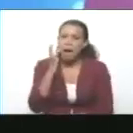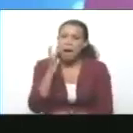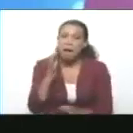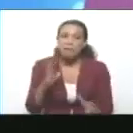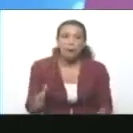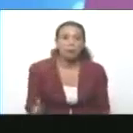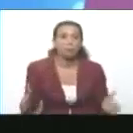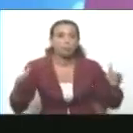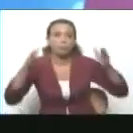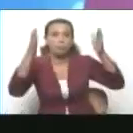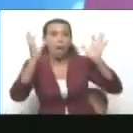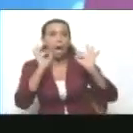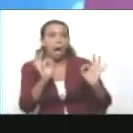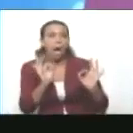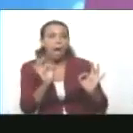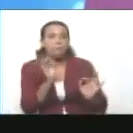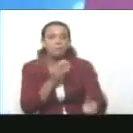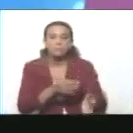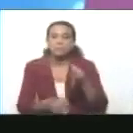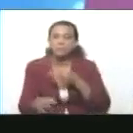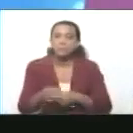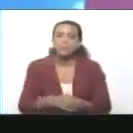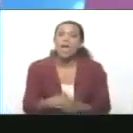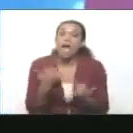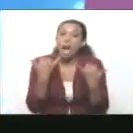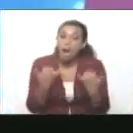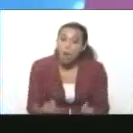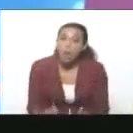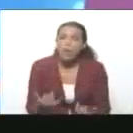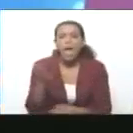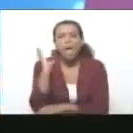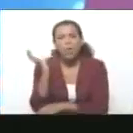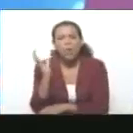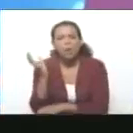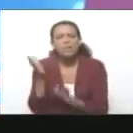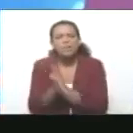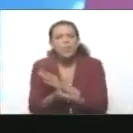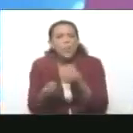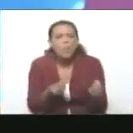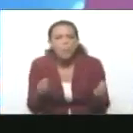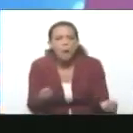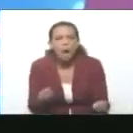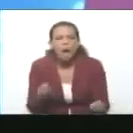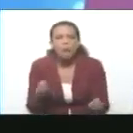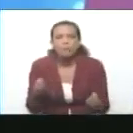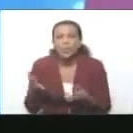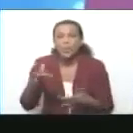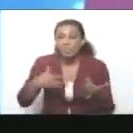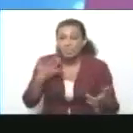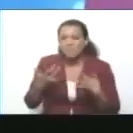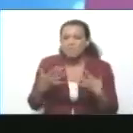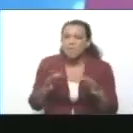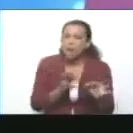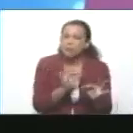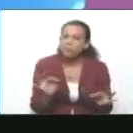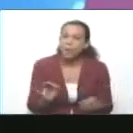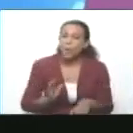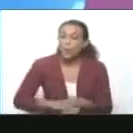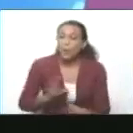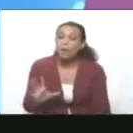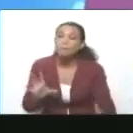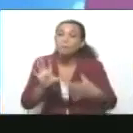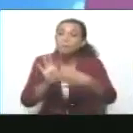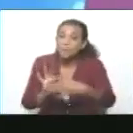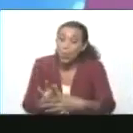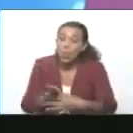UNESCO, revisando el proceso de restauración. Ahora, el Congreso fue realmente un evento extraordinario porque corresponde,